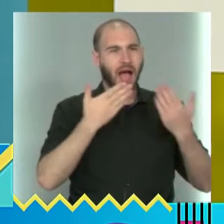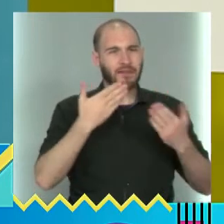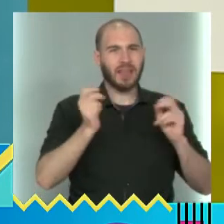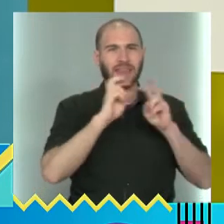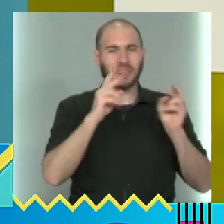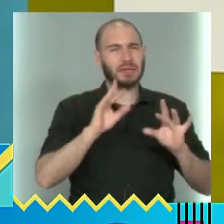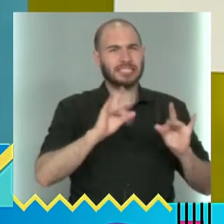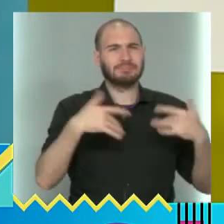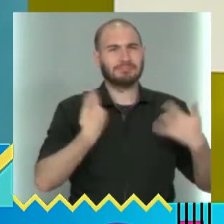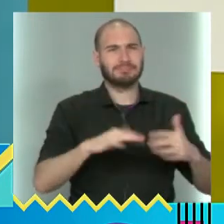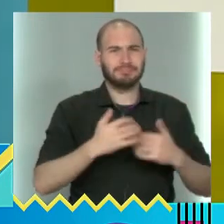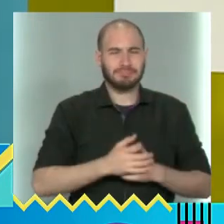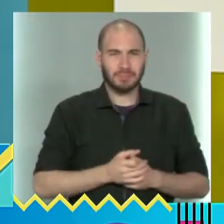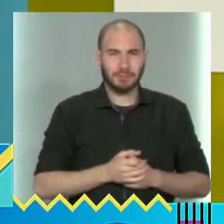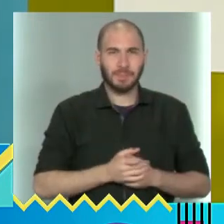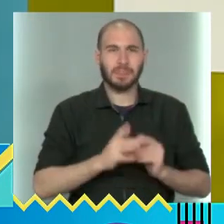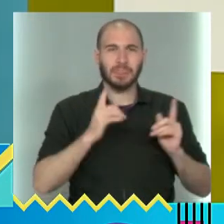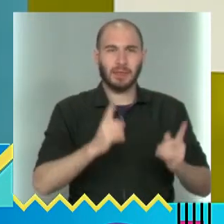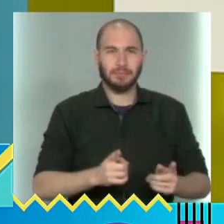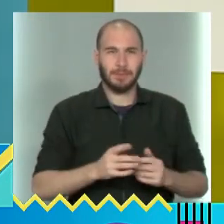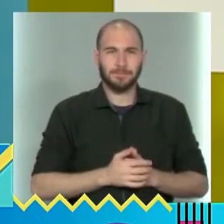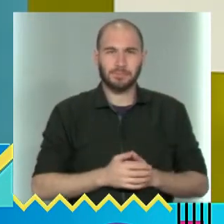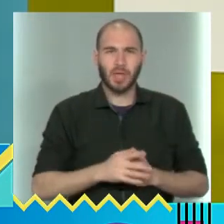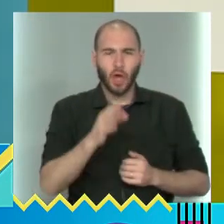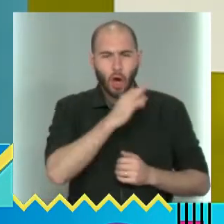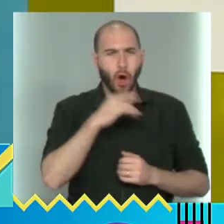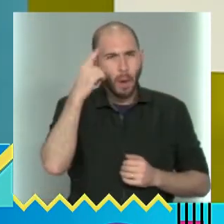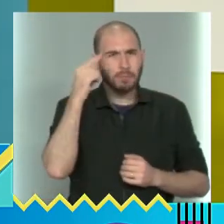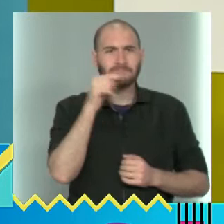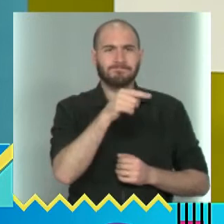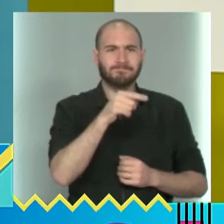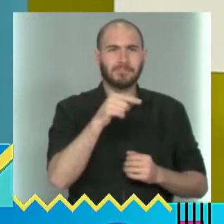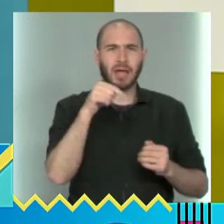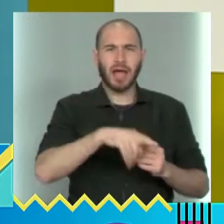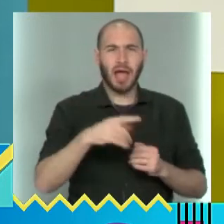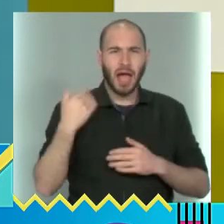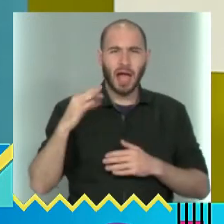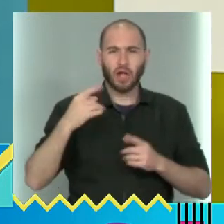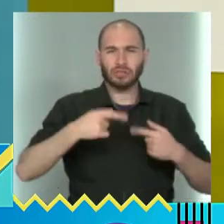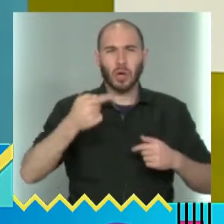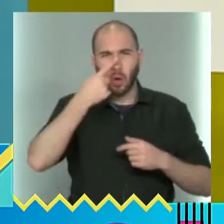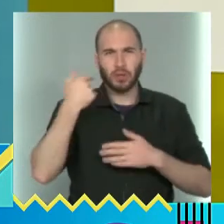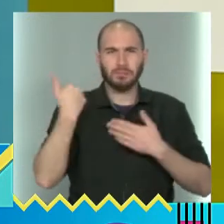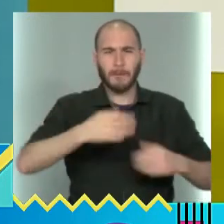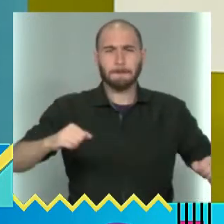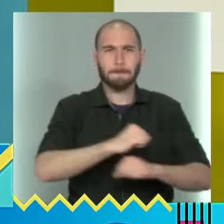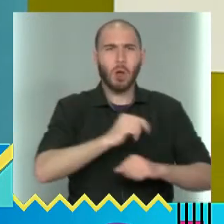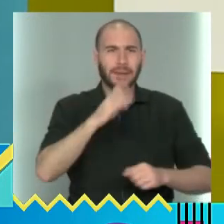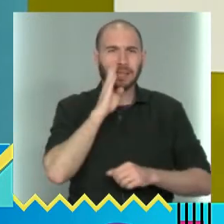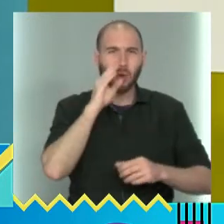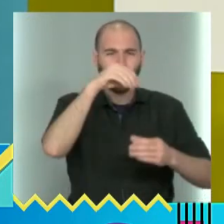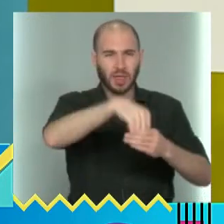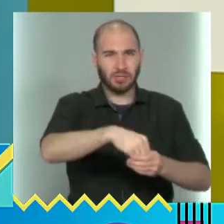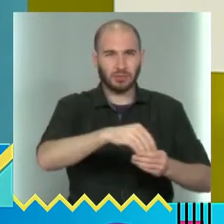este tema tan complejo y en algún punto, ¿cuál es la visión que tiene usted de estos últimos hechos, este bombardeo de Estados